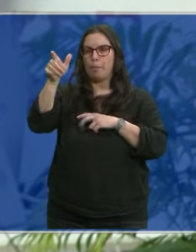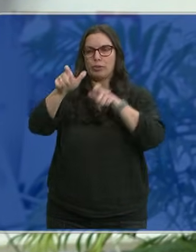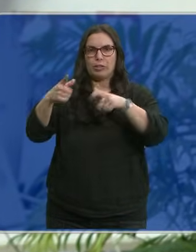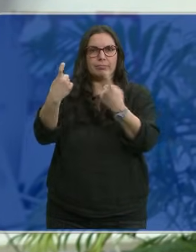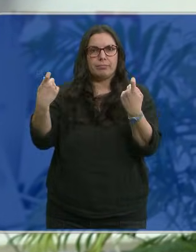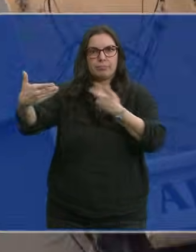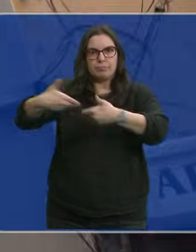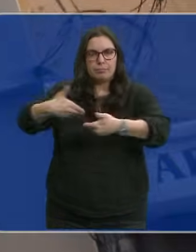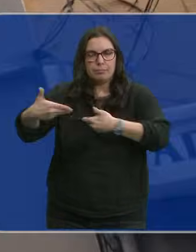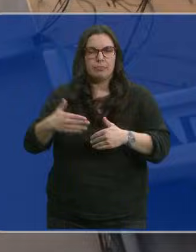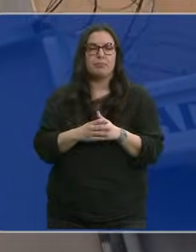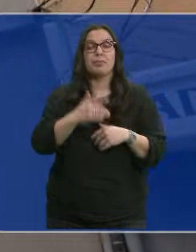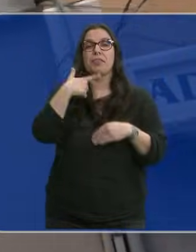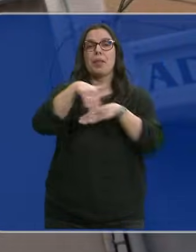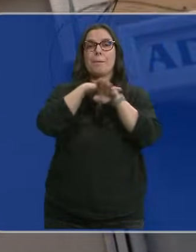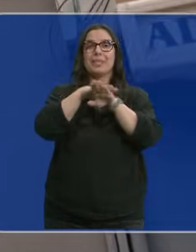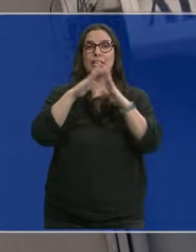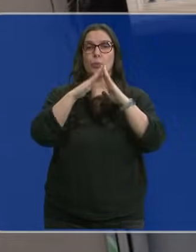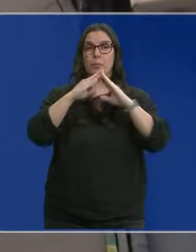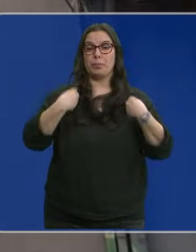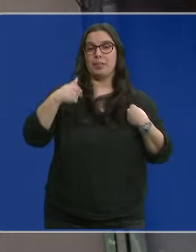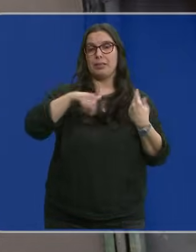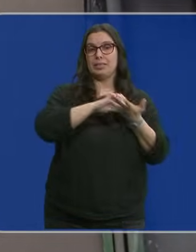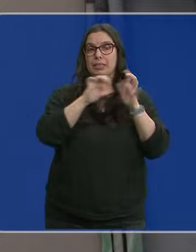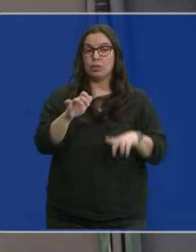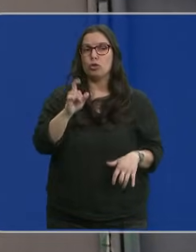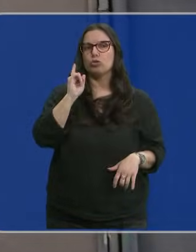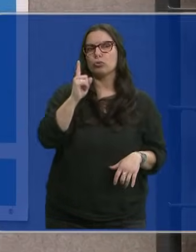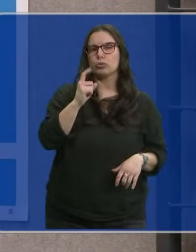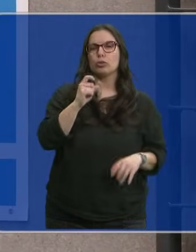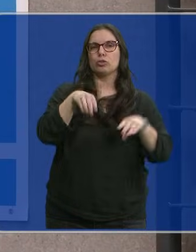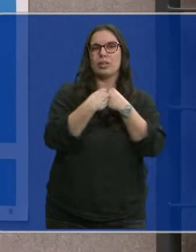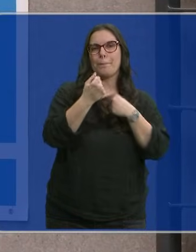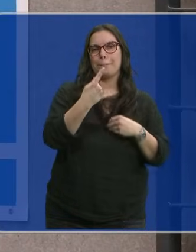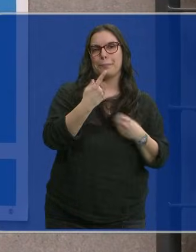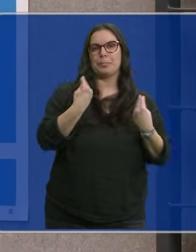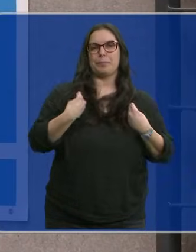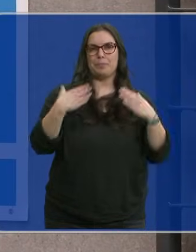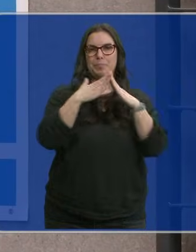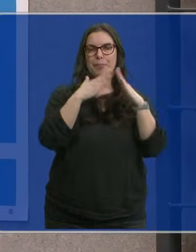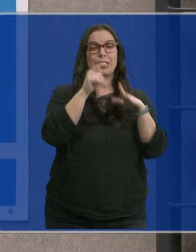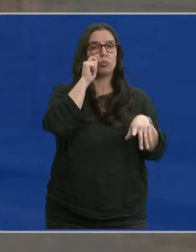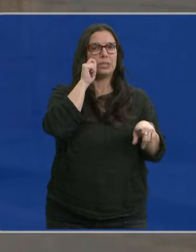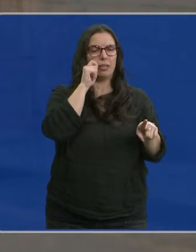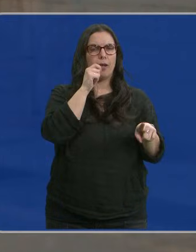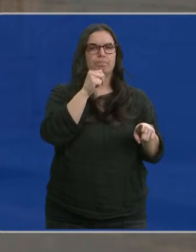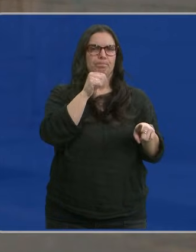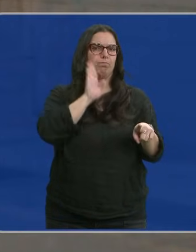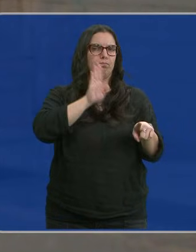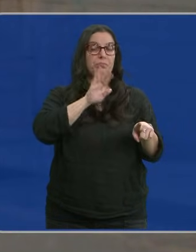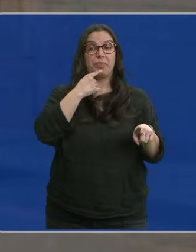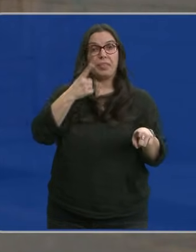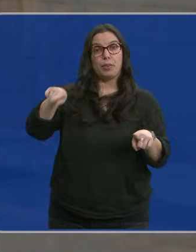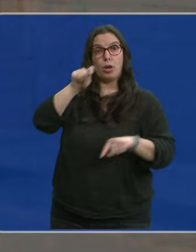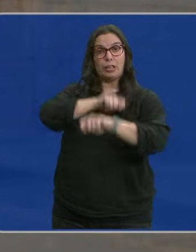demanda del público. Según el Ministerio de Vivienda, solo en Castilla y León habría más de 1.000 viviendas turísticas ilegales, algo que desmienten